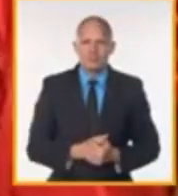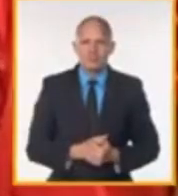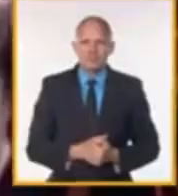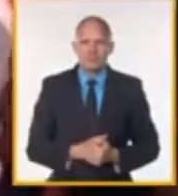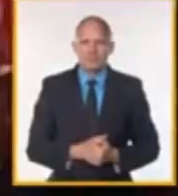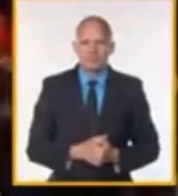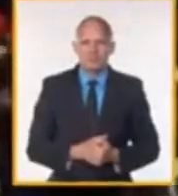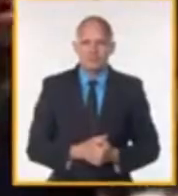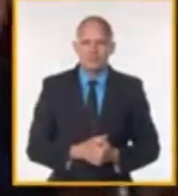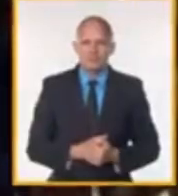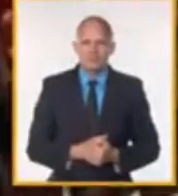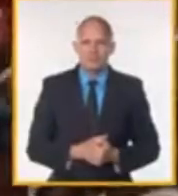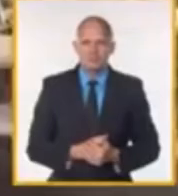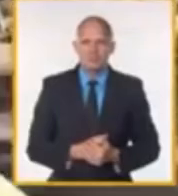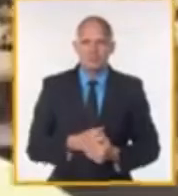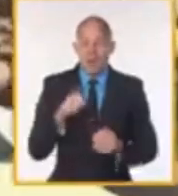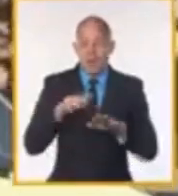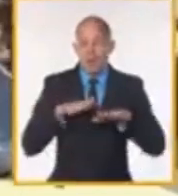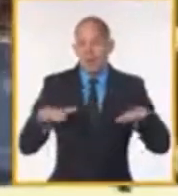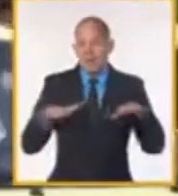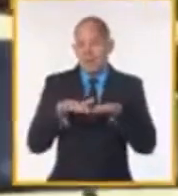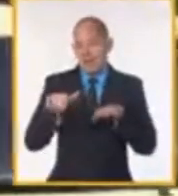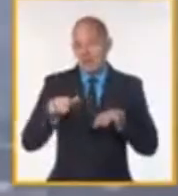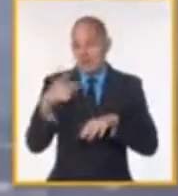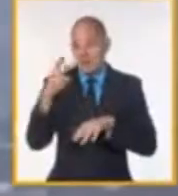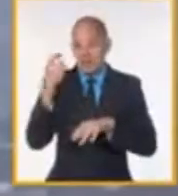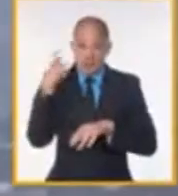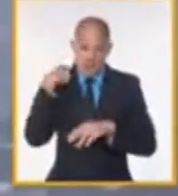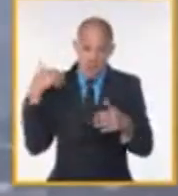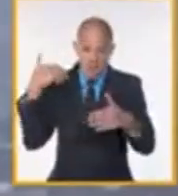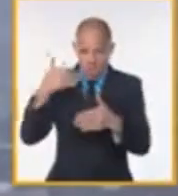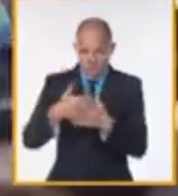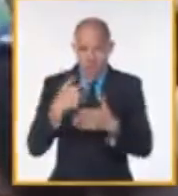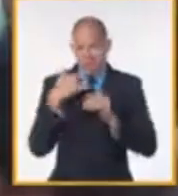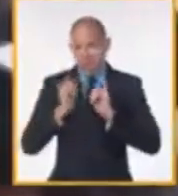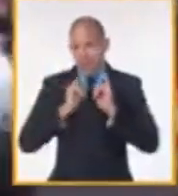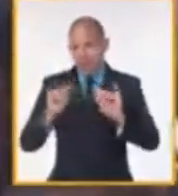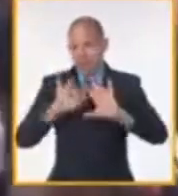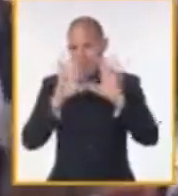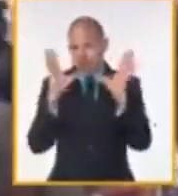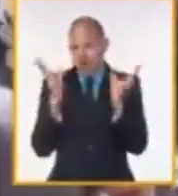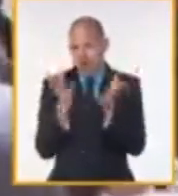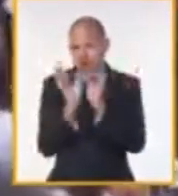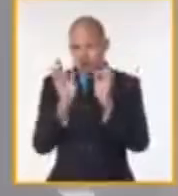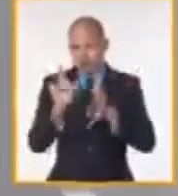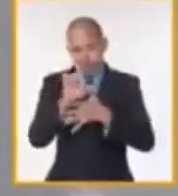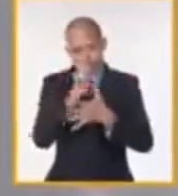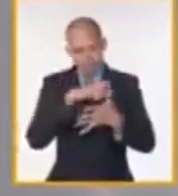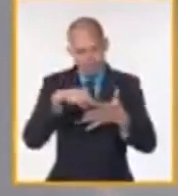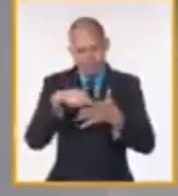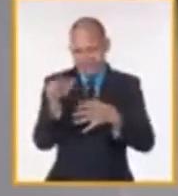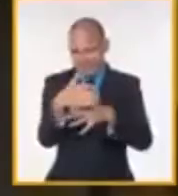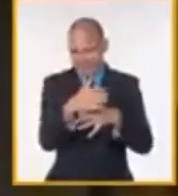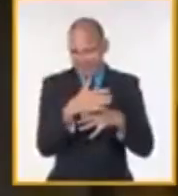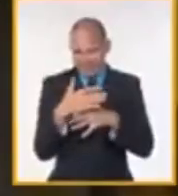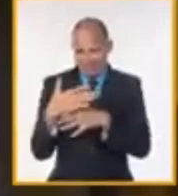más de 20 años informando y valorando los acontecimientos que han estremecido la región y el